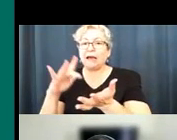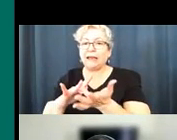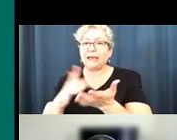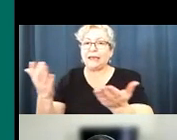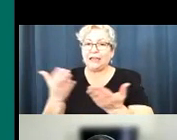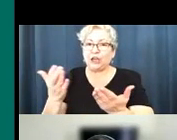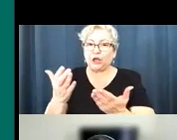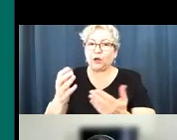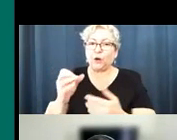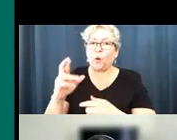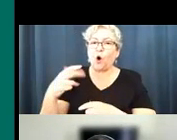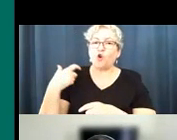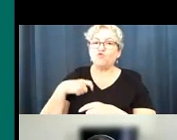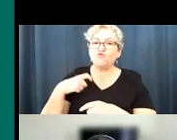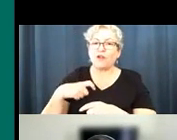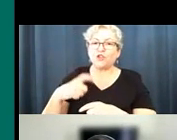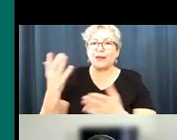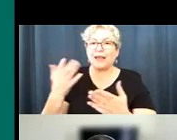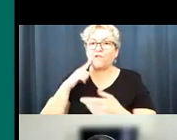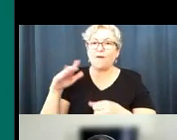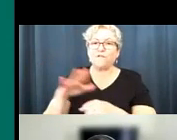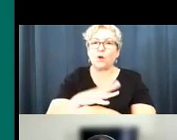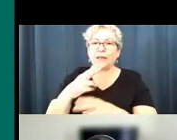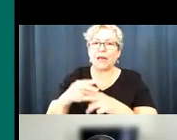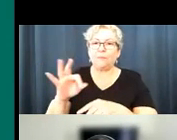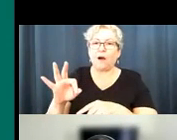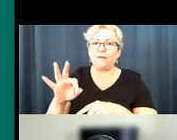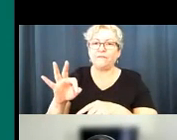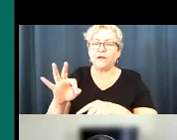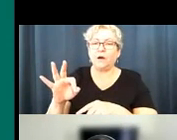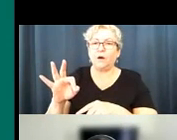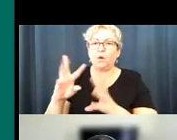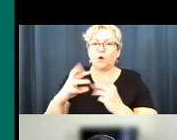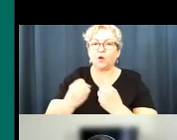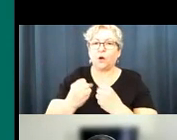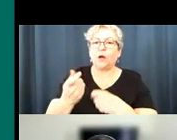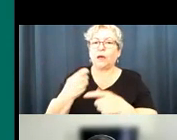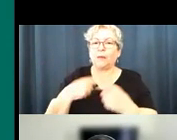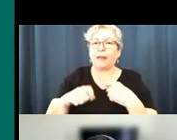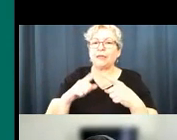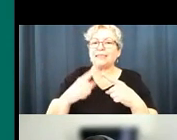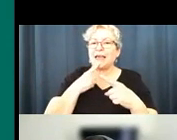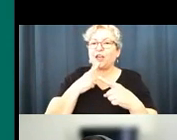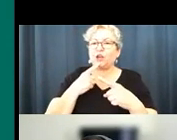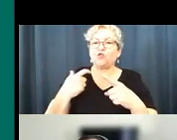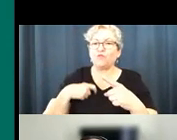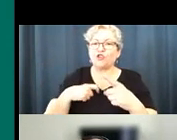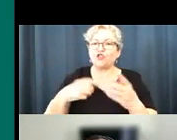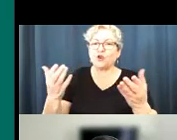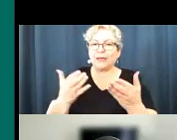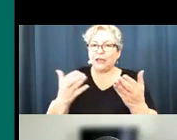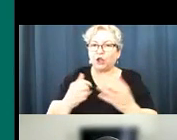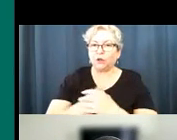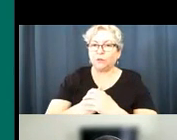aquí o regístrese aquí para saber el nombre del taller versus regístrese